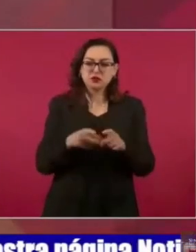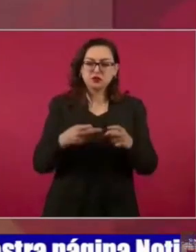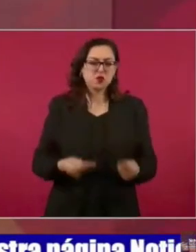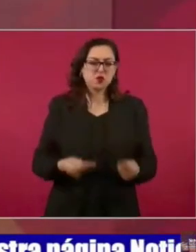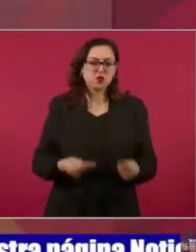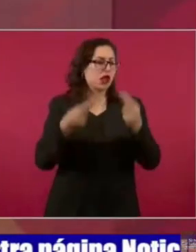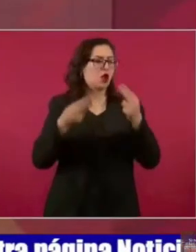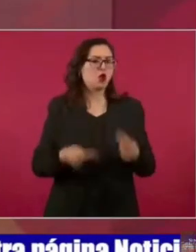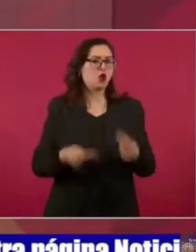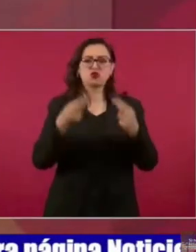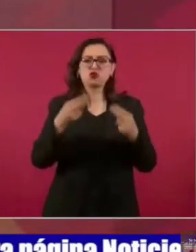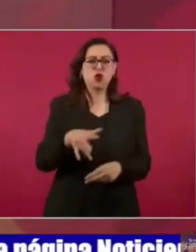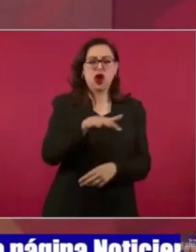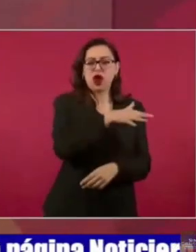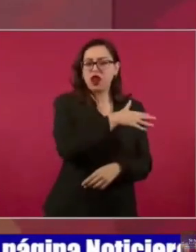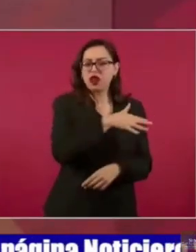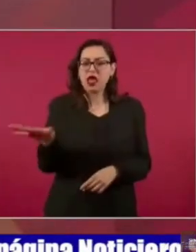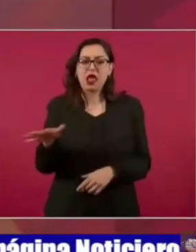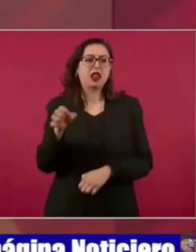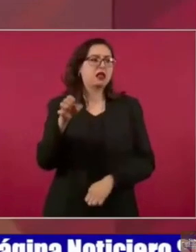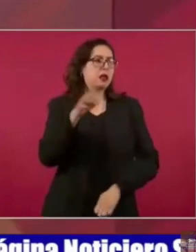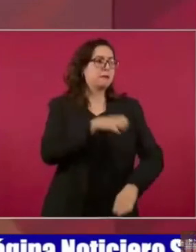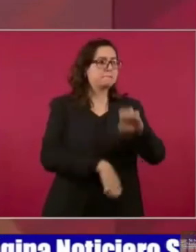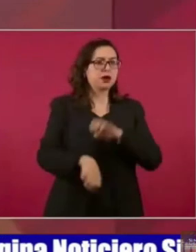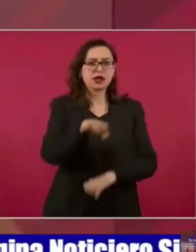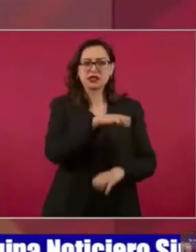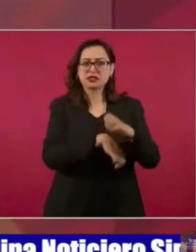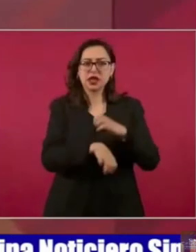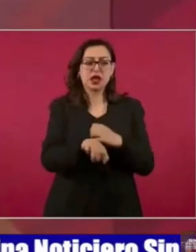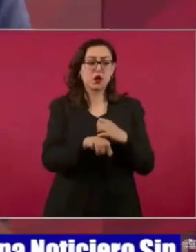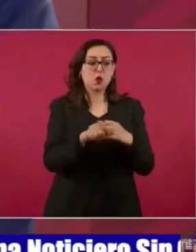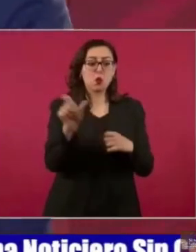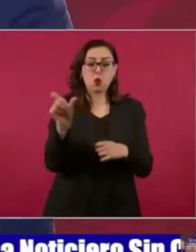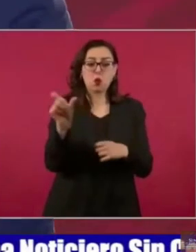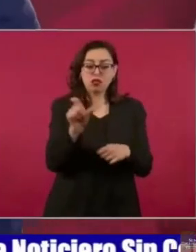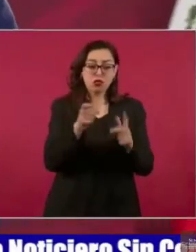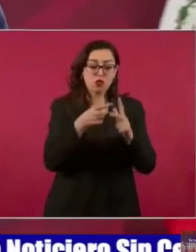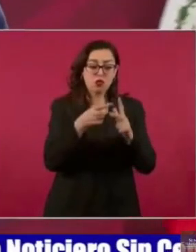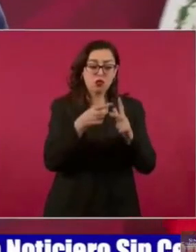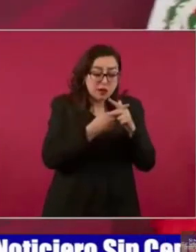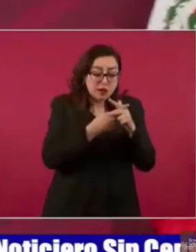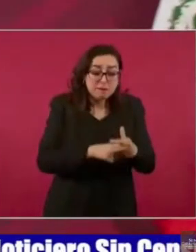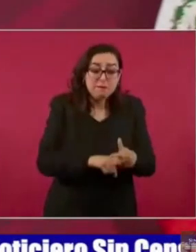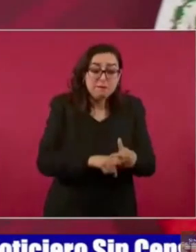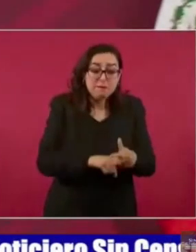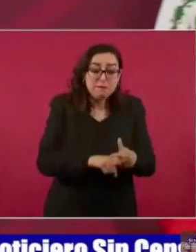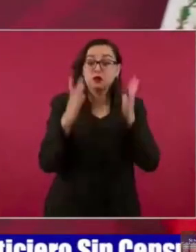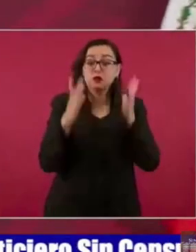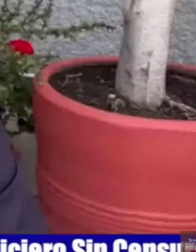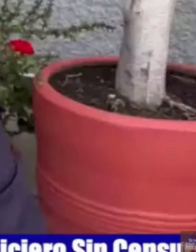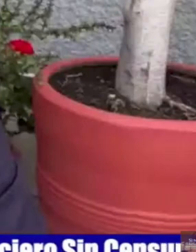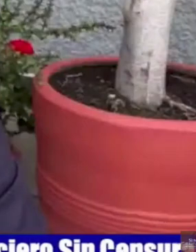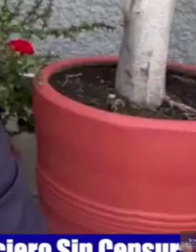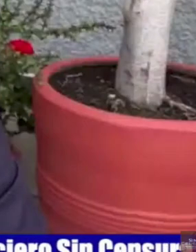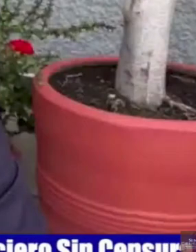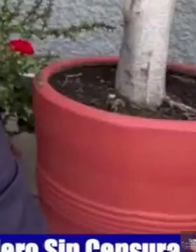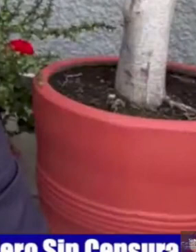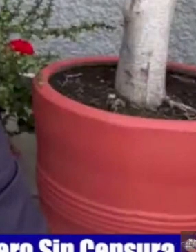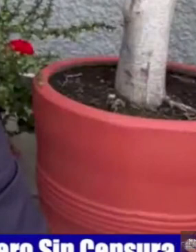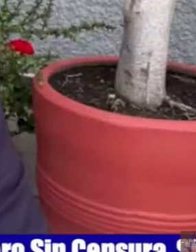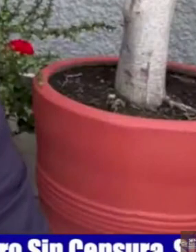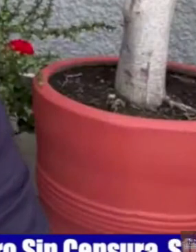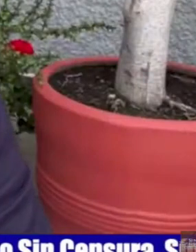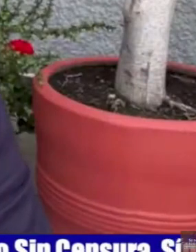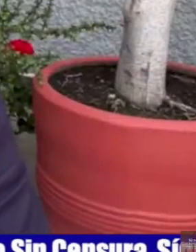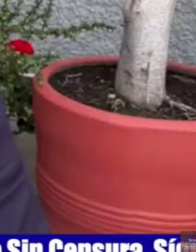bueno, intentando aprovechar a la madre naturaleza. Me llama mucho la atención que los estadounidenses